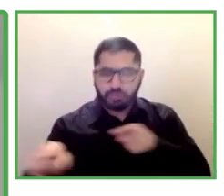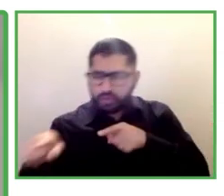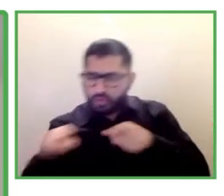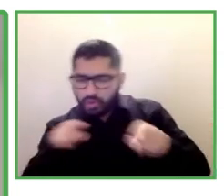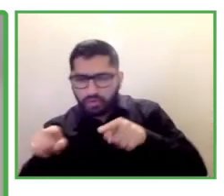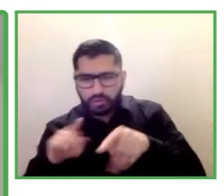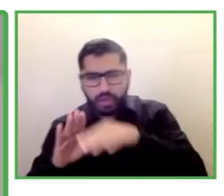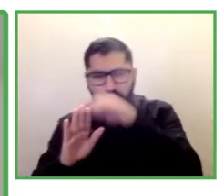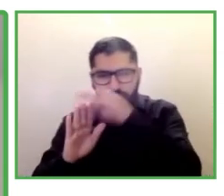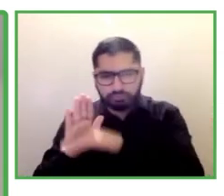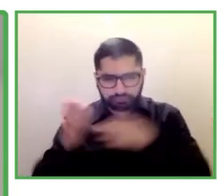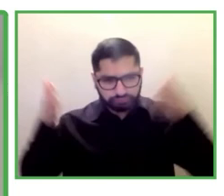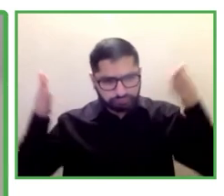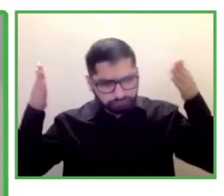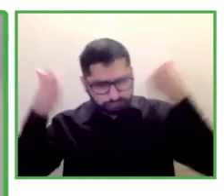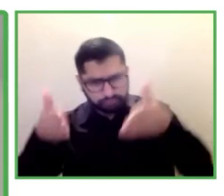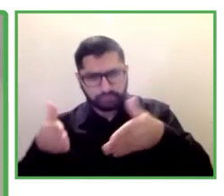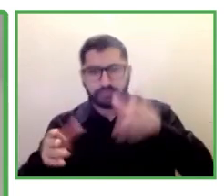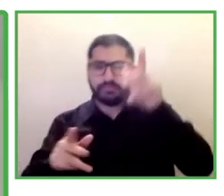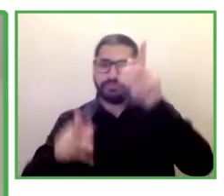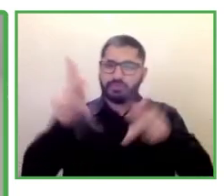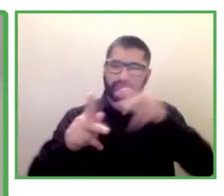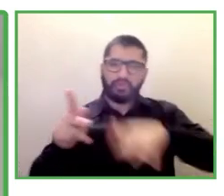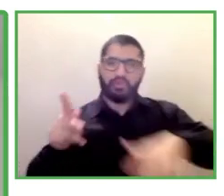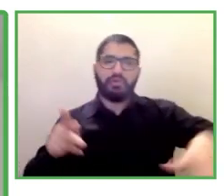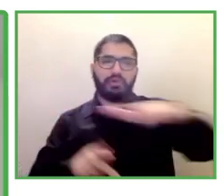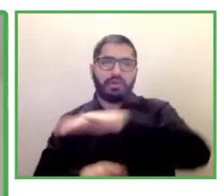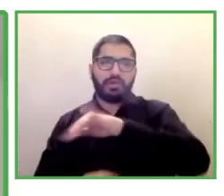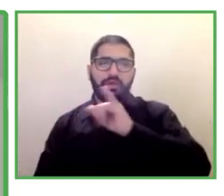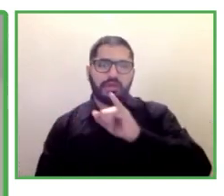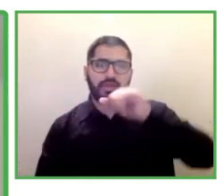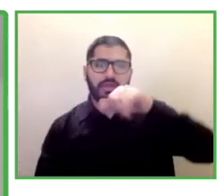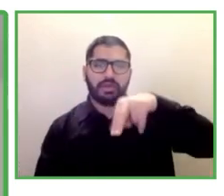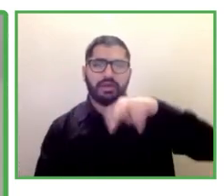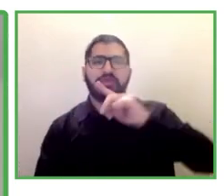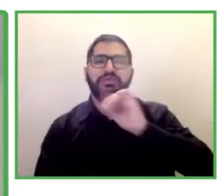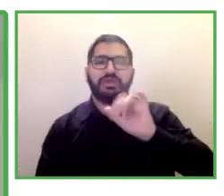es un graduado de este programa. Así que, por favor, adelante.